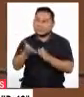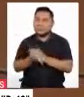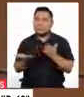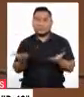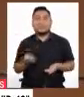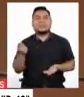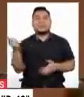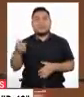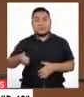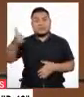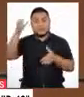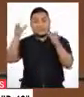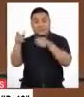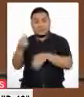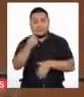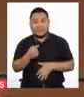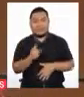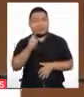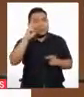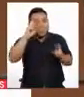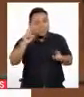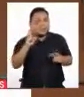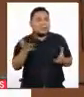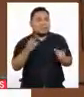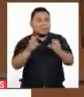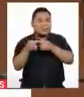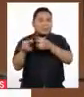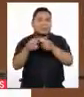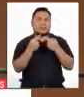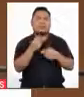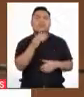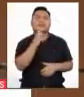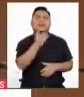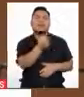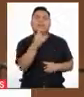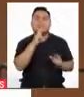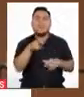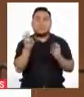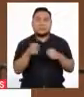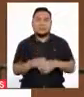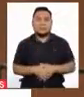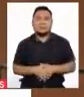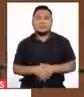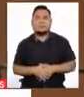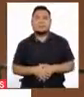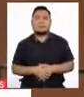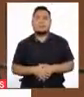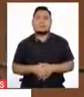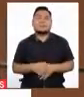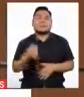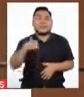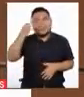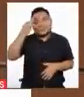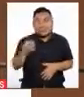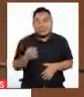es que se respete los foros. Vamos a escuchar lo que responde el presidente de la República sobre este tema. Nosotros creemos que se debe